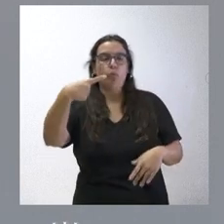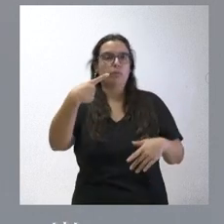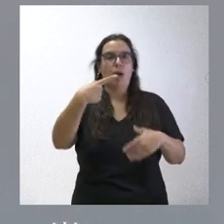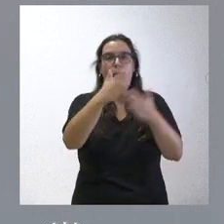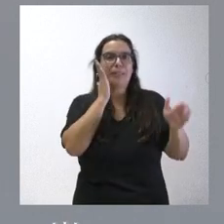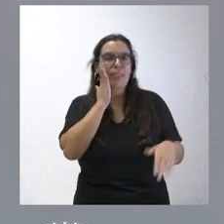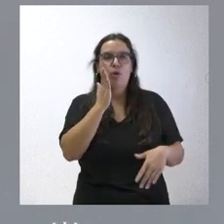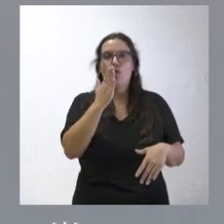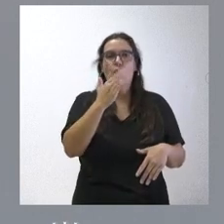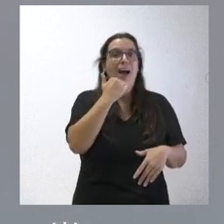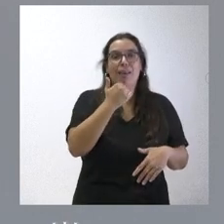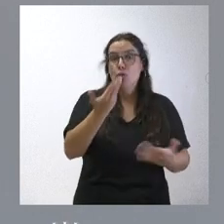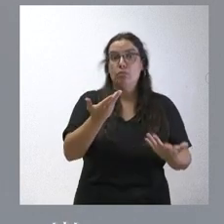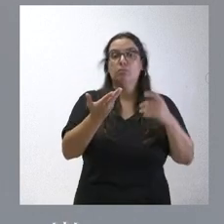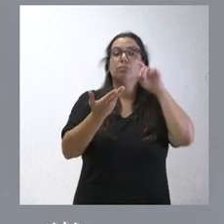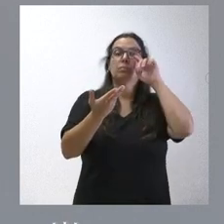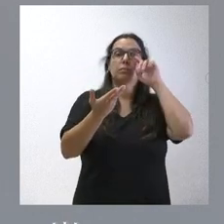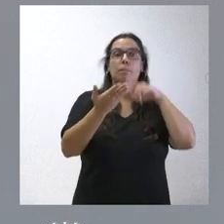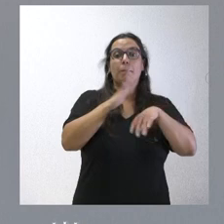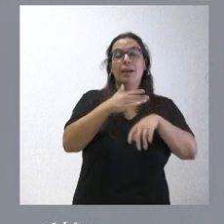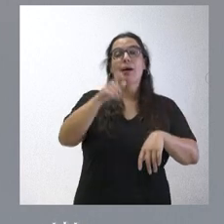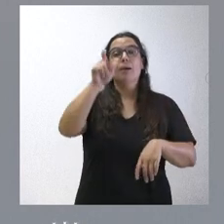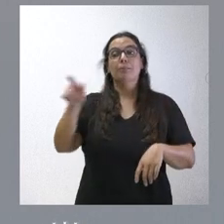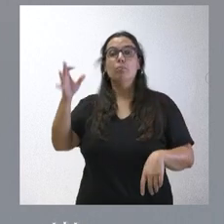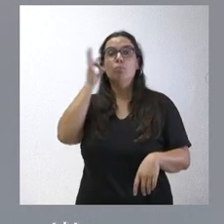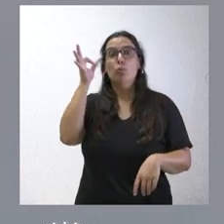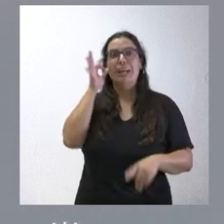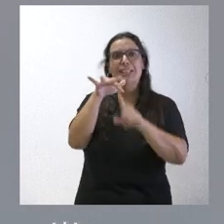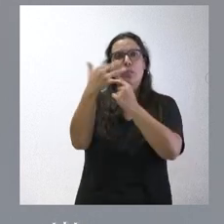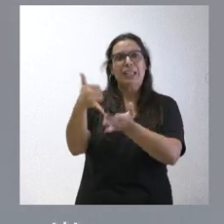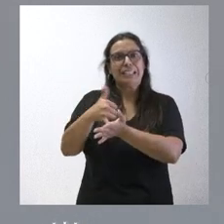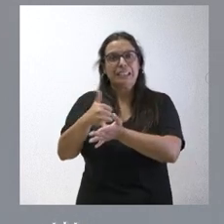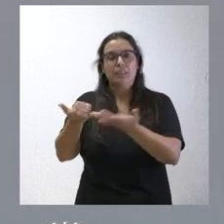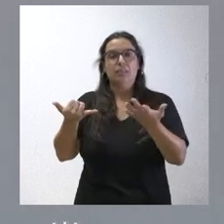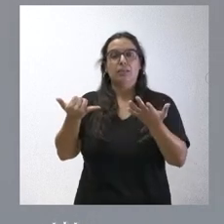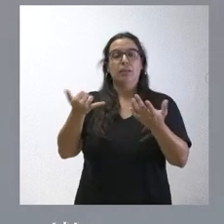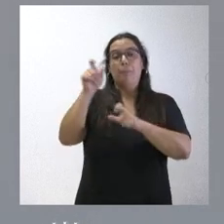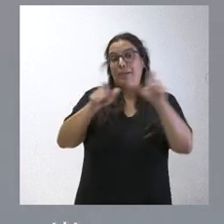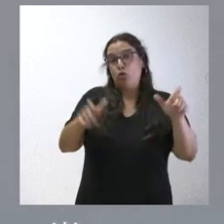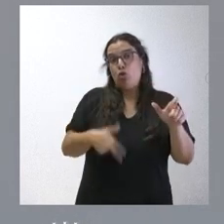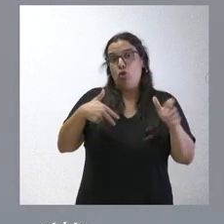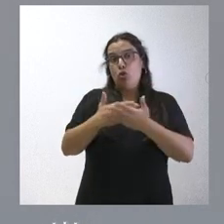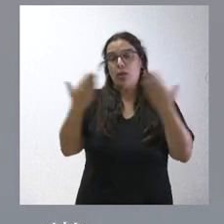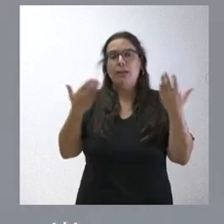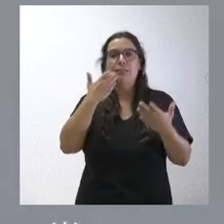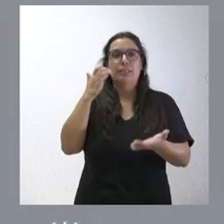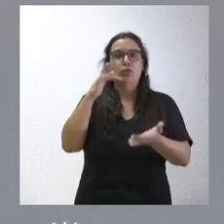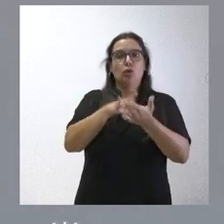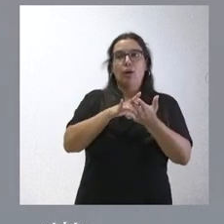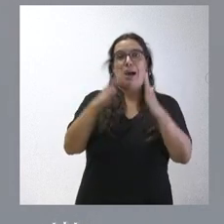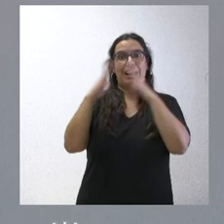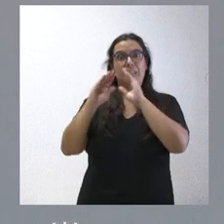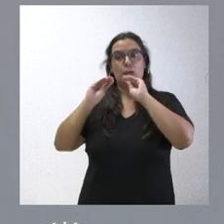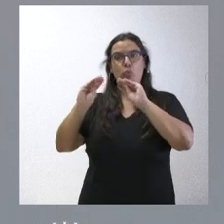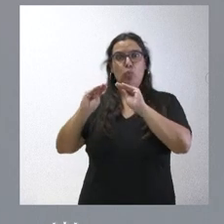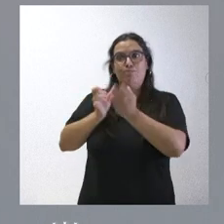o una dotación Residencial hacia las mujeres en situación de vulnerabilidad hacia las personas que son objeto de desahucio de su